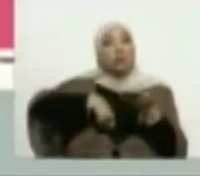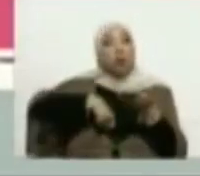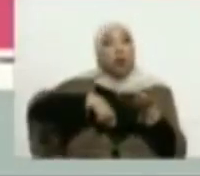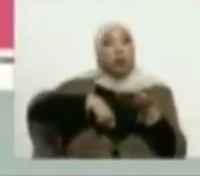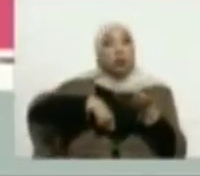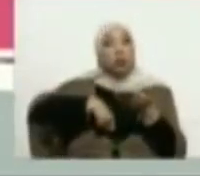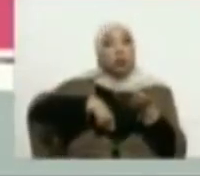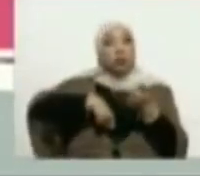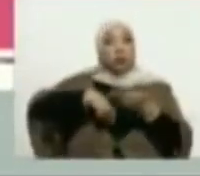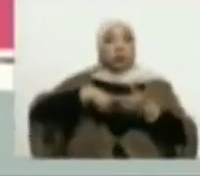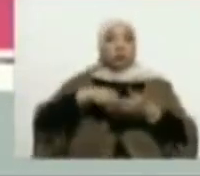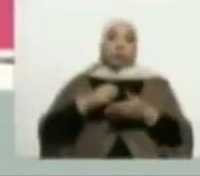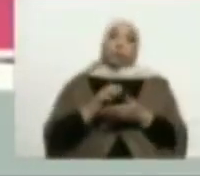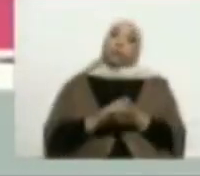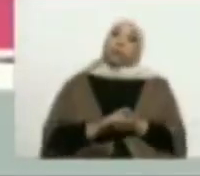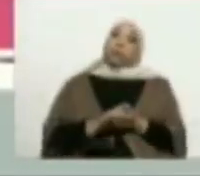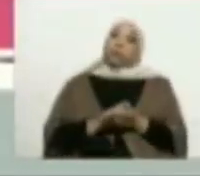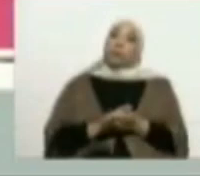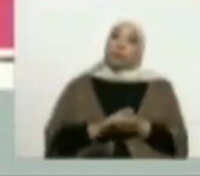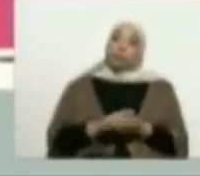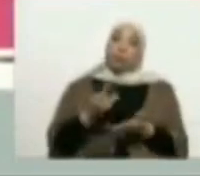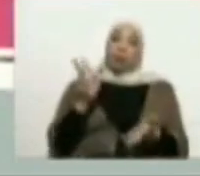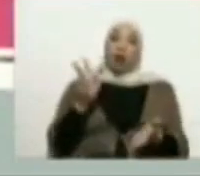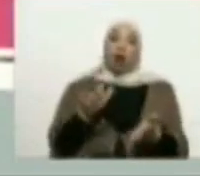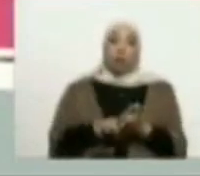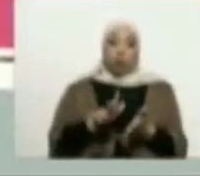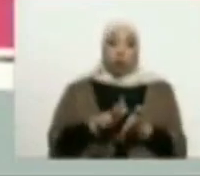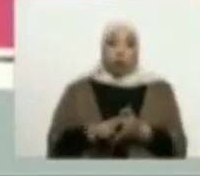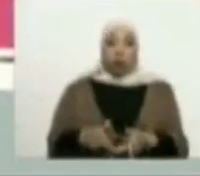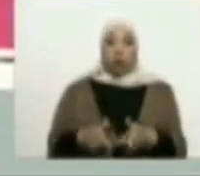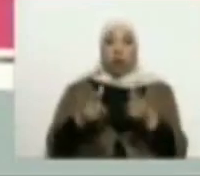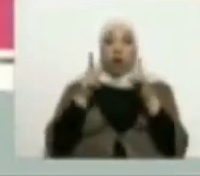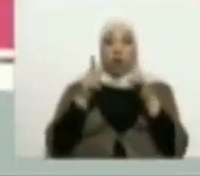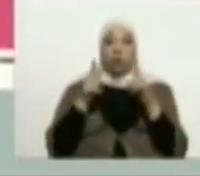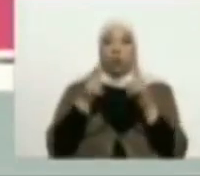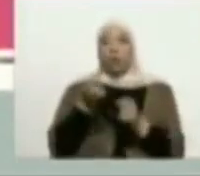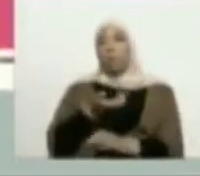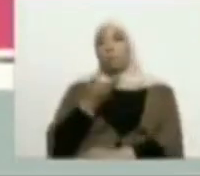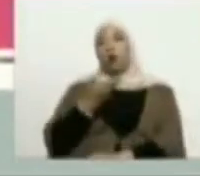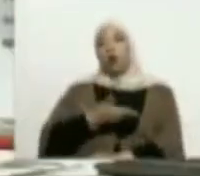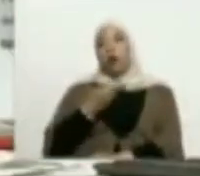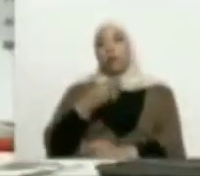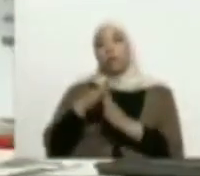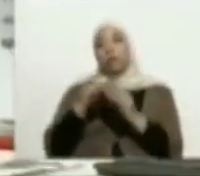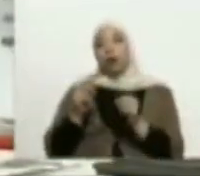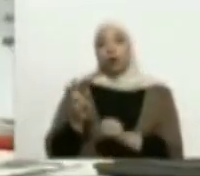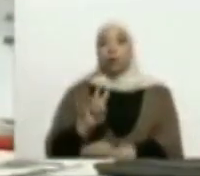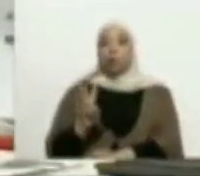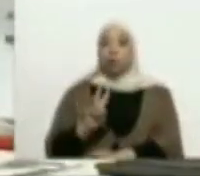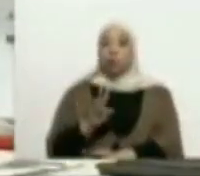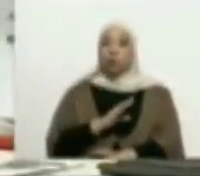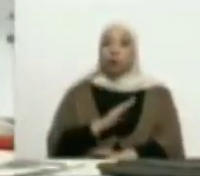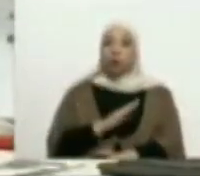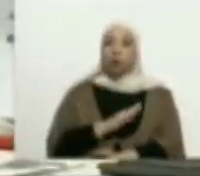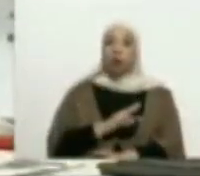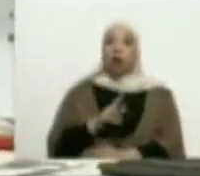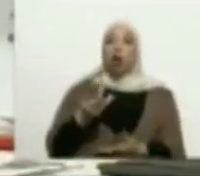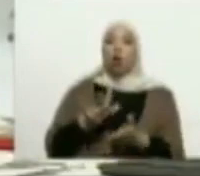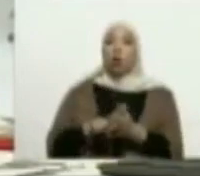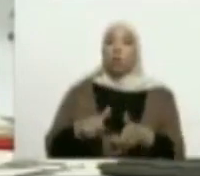a extender la aprobación de esta ley tan importante para el patrimonio. ¡Cúmplase!